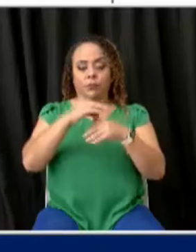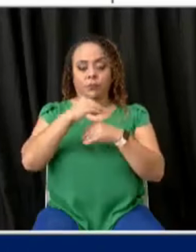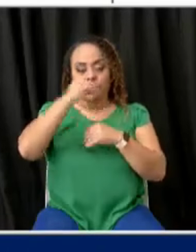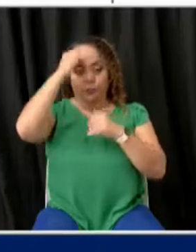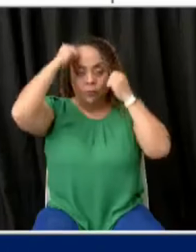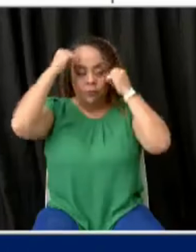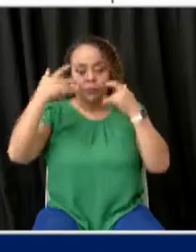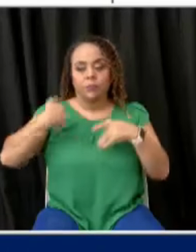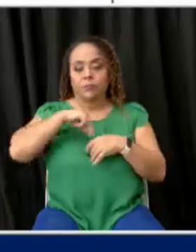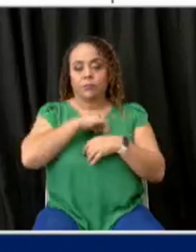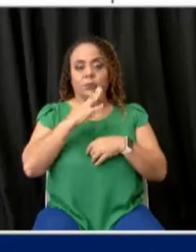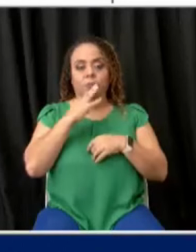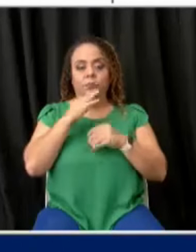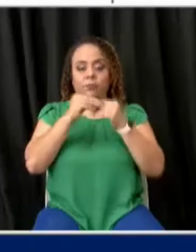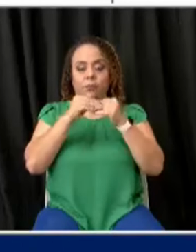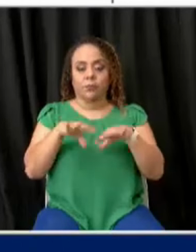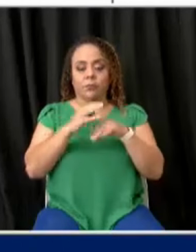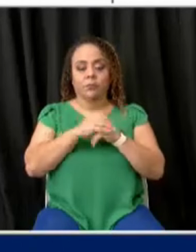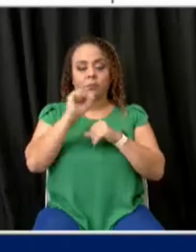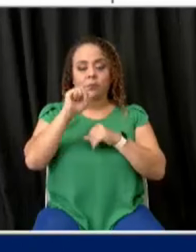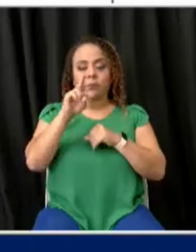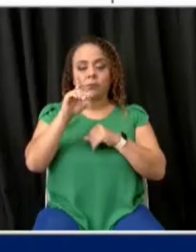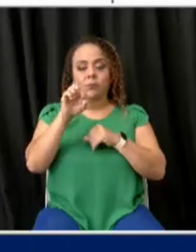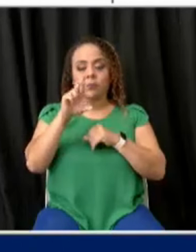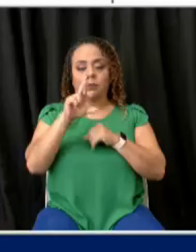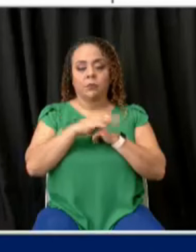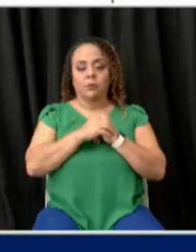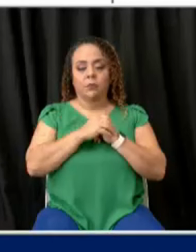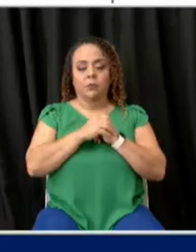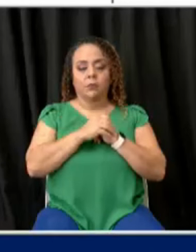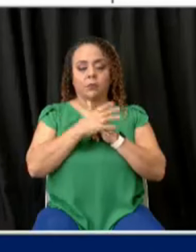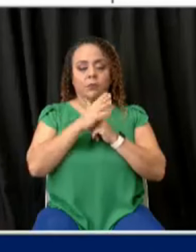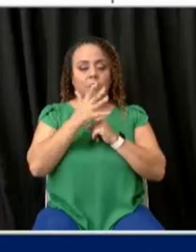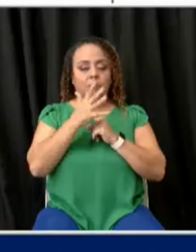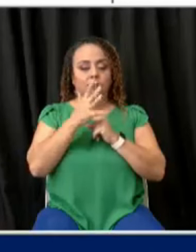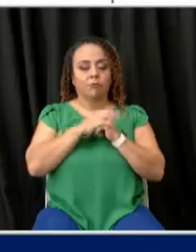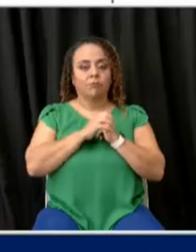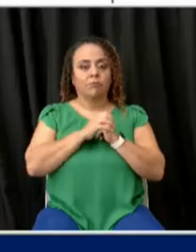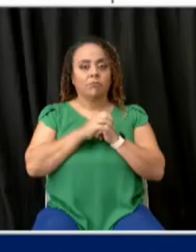hablando de pérdidas de sudor en